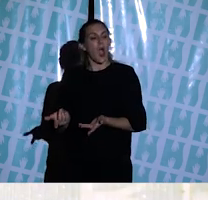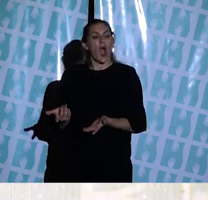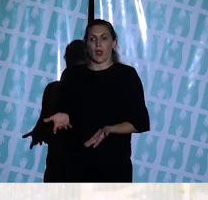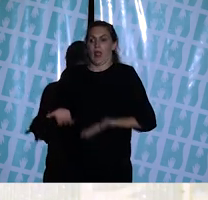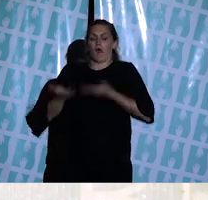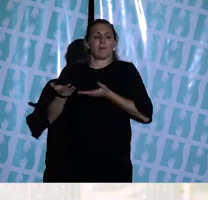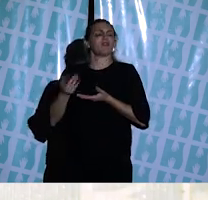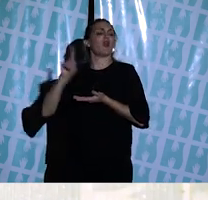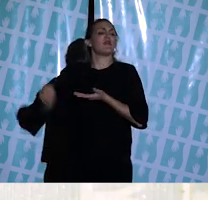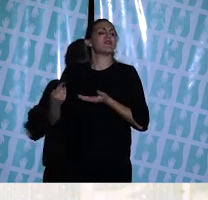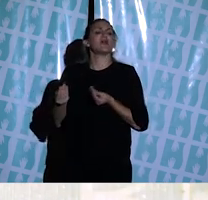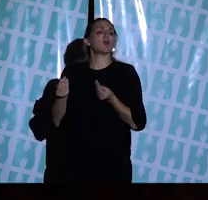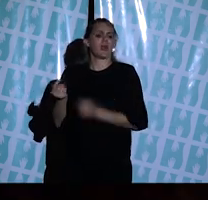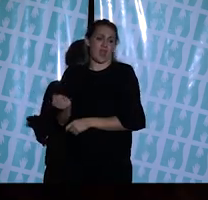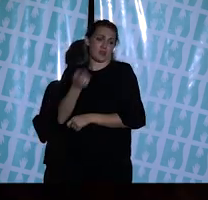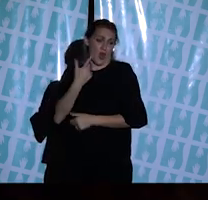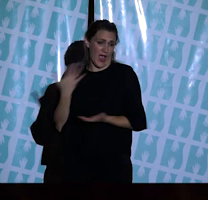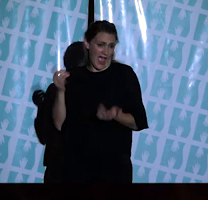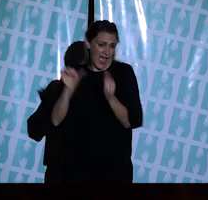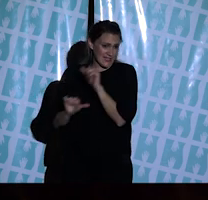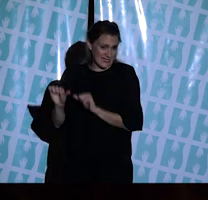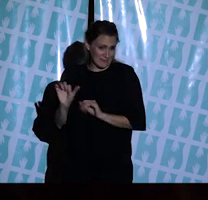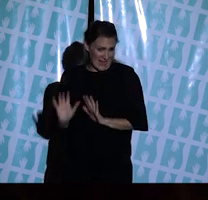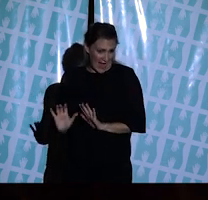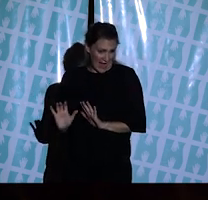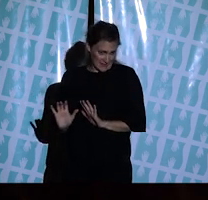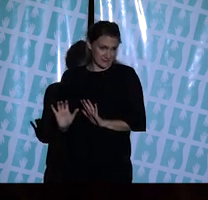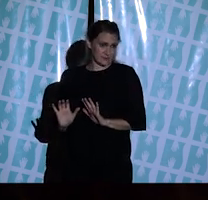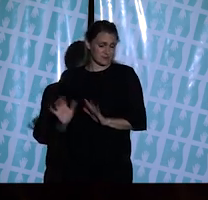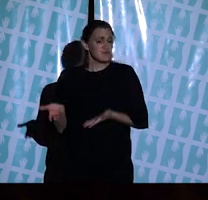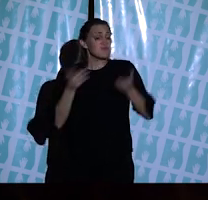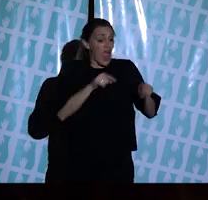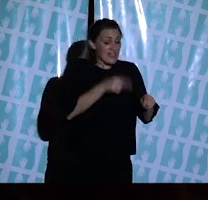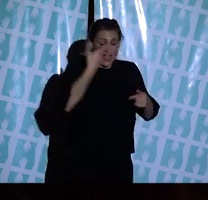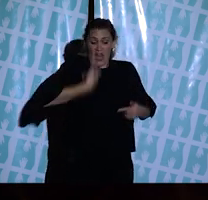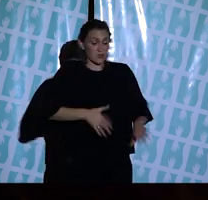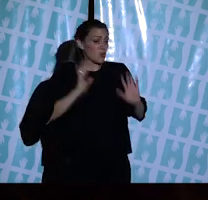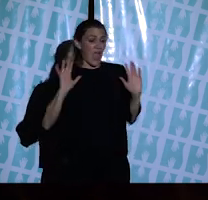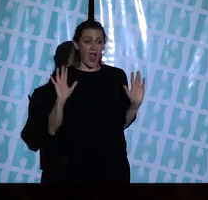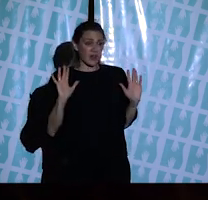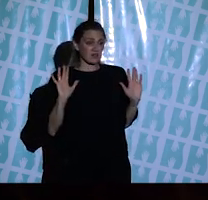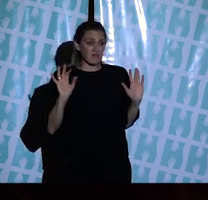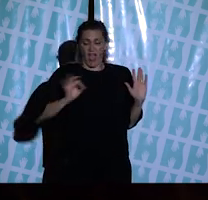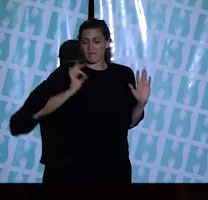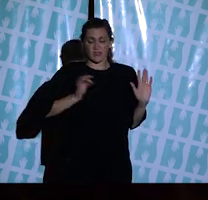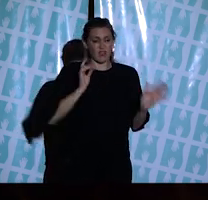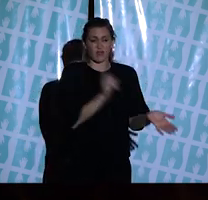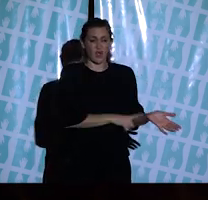que tienen que ver con la cultura humana. Pero podemos decir que son recompensas que van a actuar